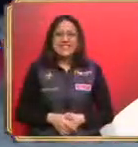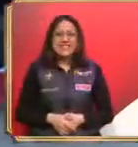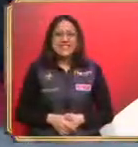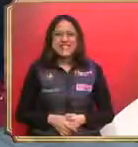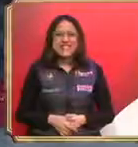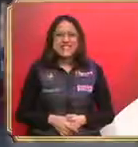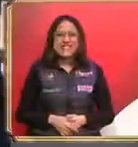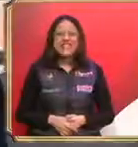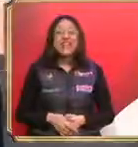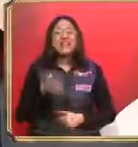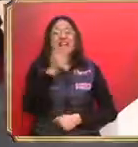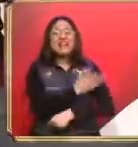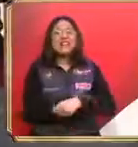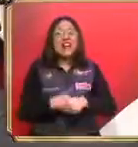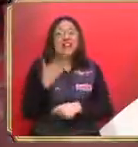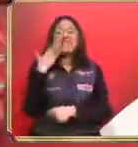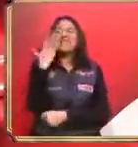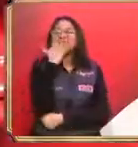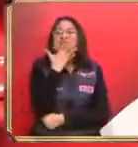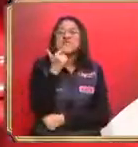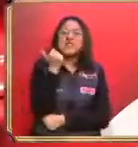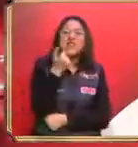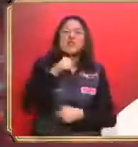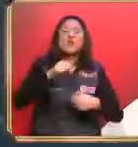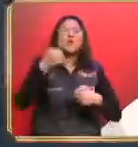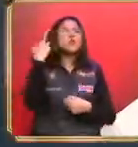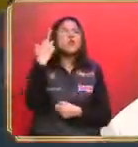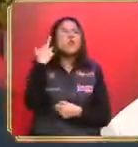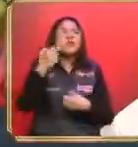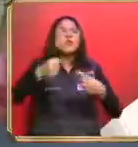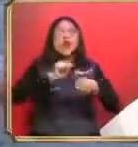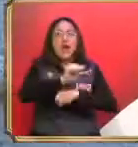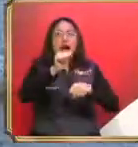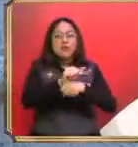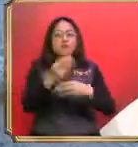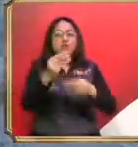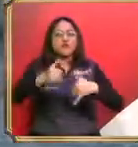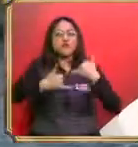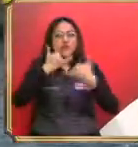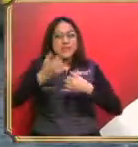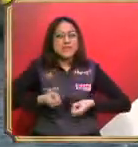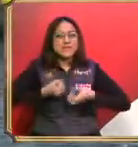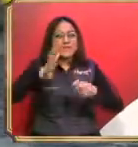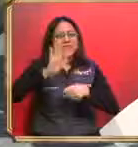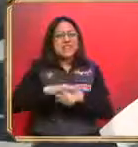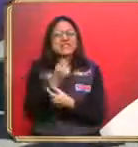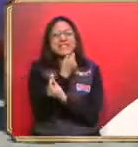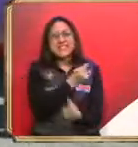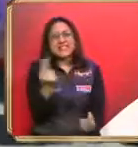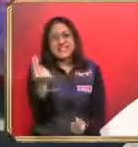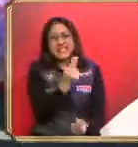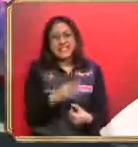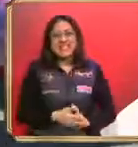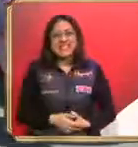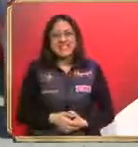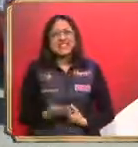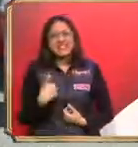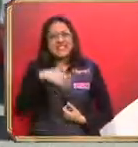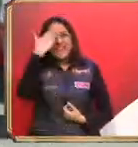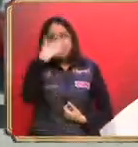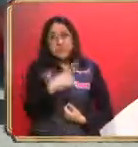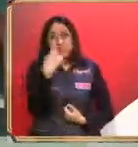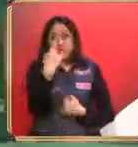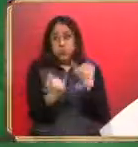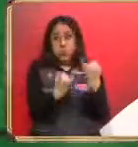si tuvo una tarde llena de pasión motores y muchos juguetes para los chavitos que más los necesitan pero ya sabemos un juguete